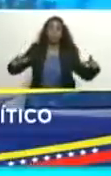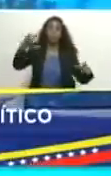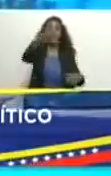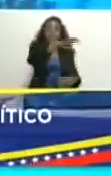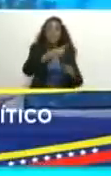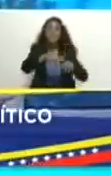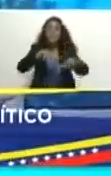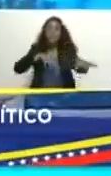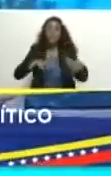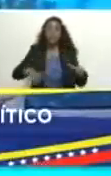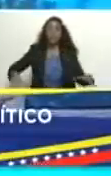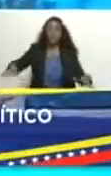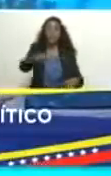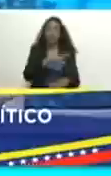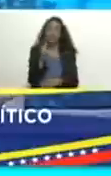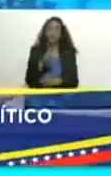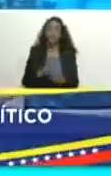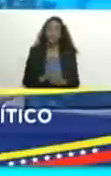¿Entendido?